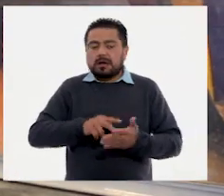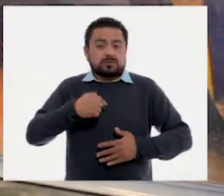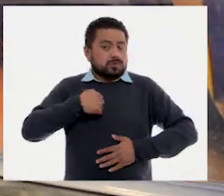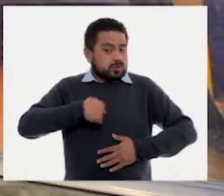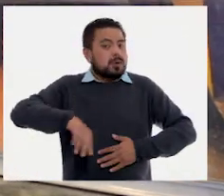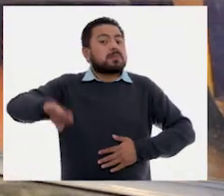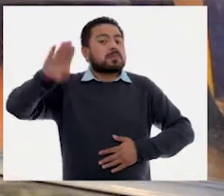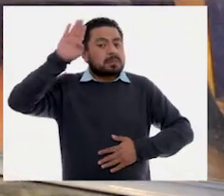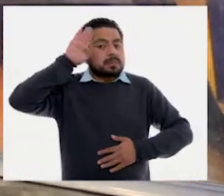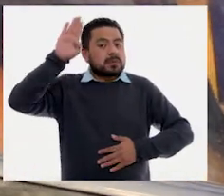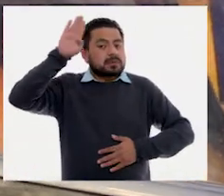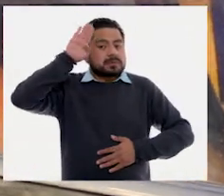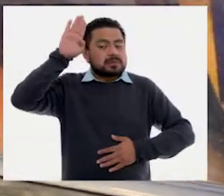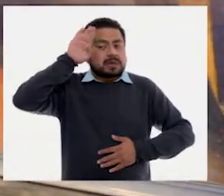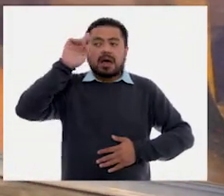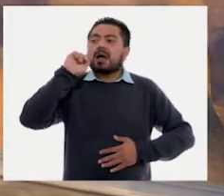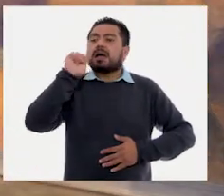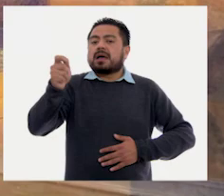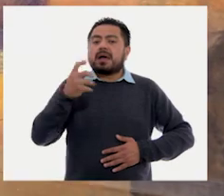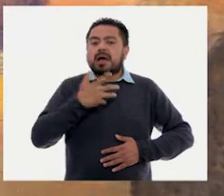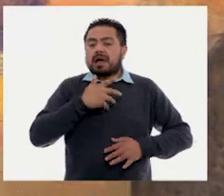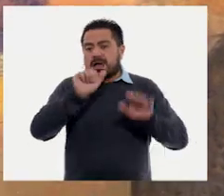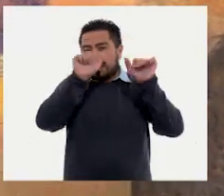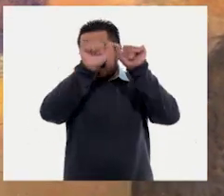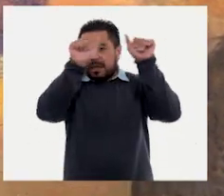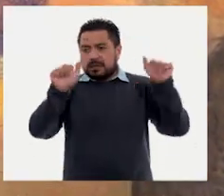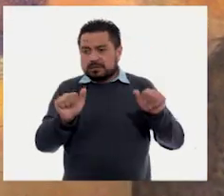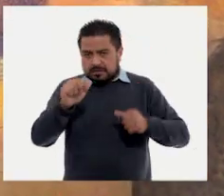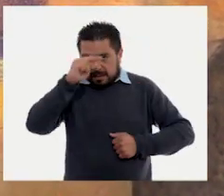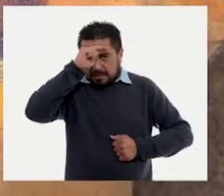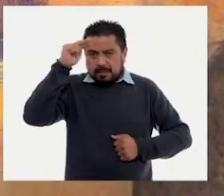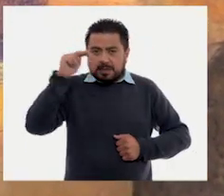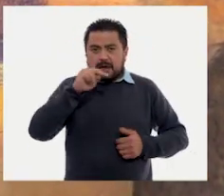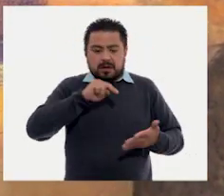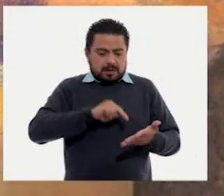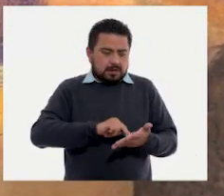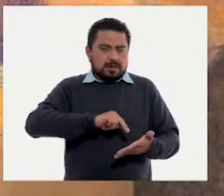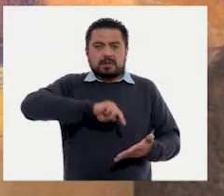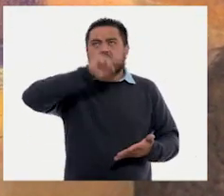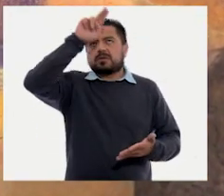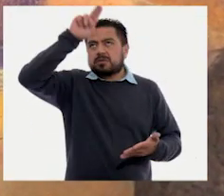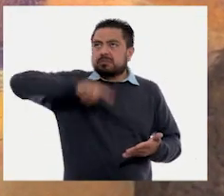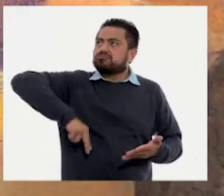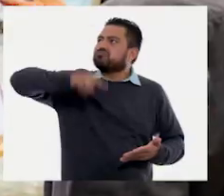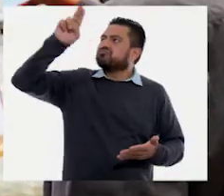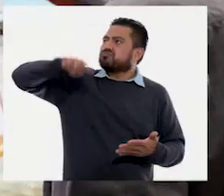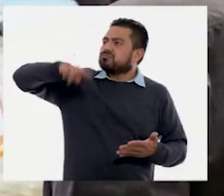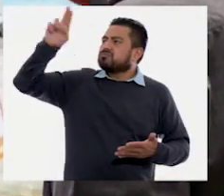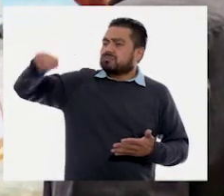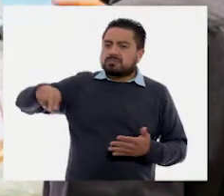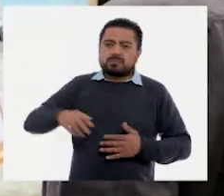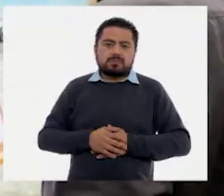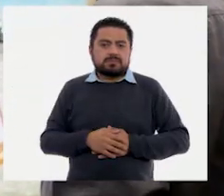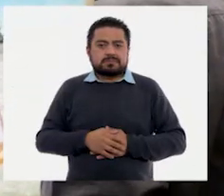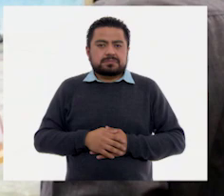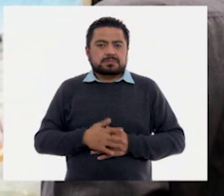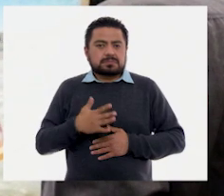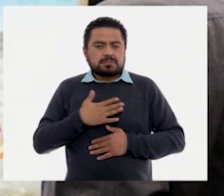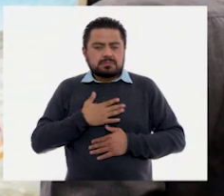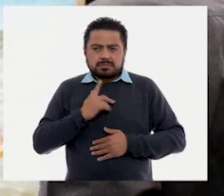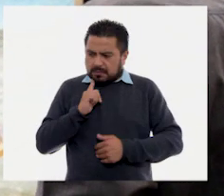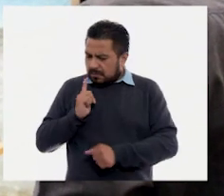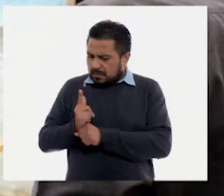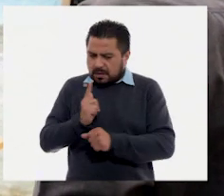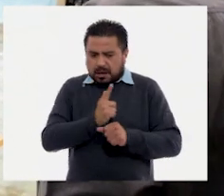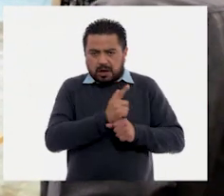que tiene los artistas mexicanos del muralismo, de alguna manera tomé en cuenta mucho